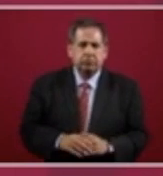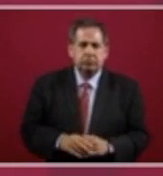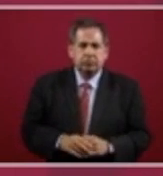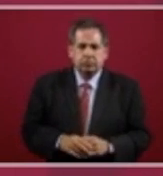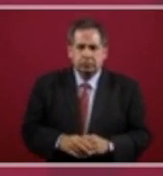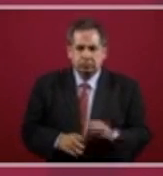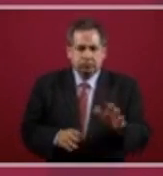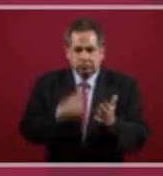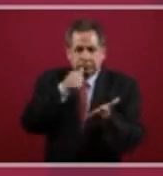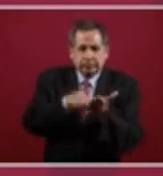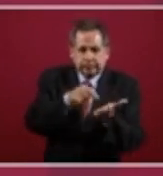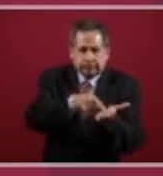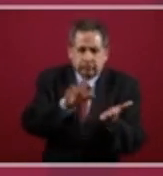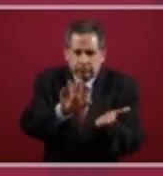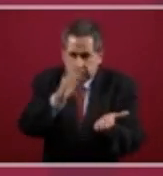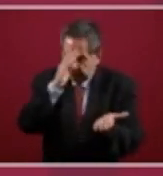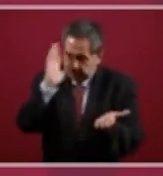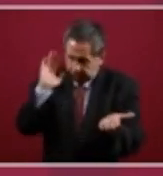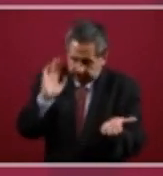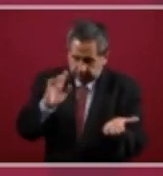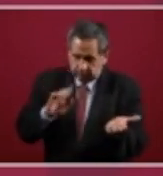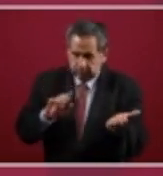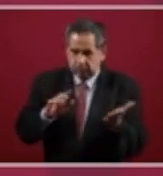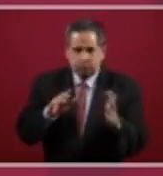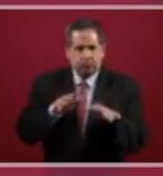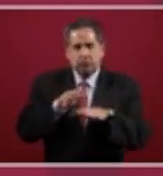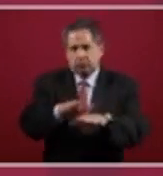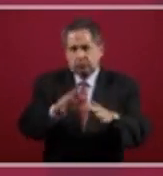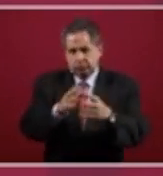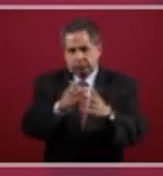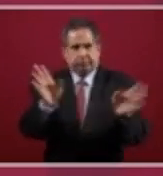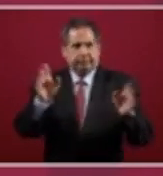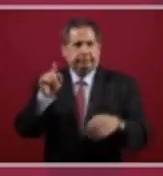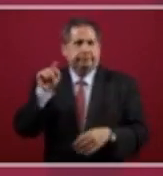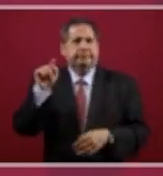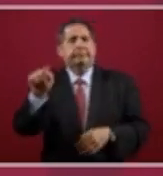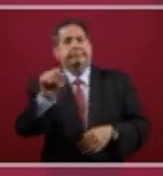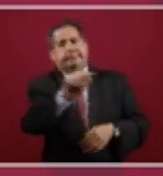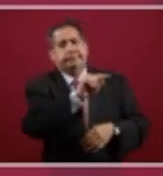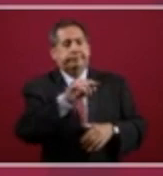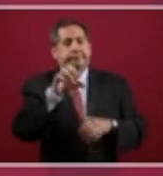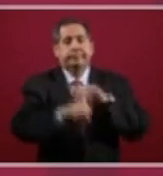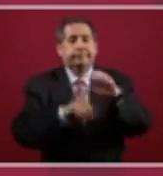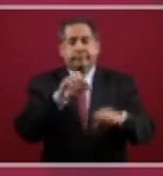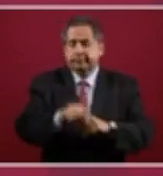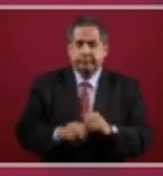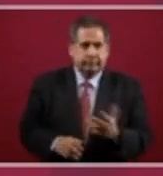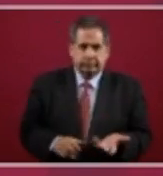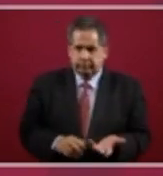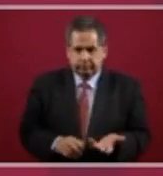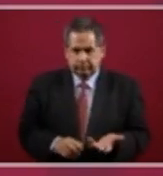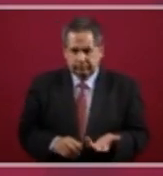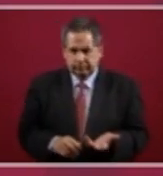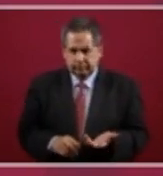No sobre la carta, estoy hablando de que no hay